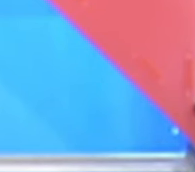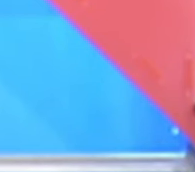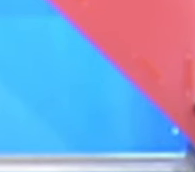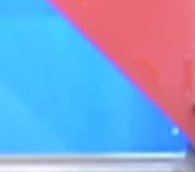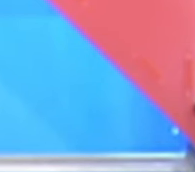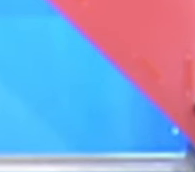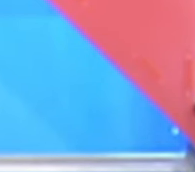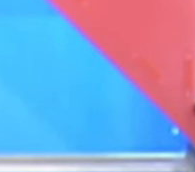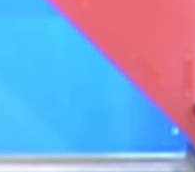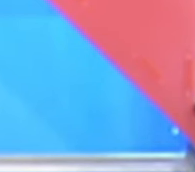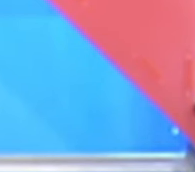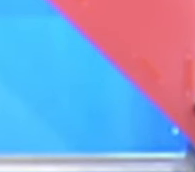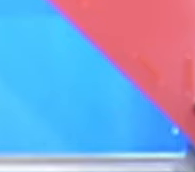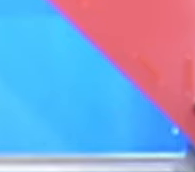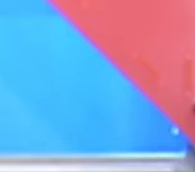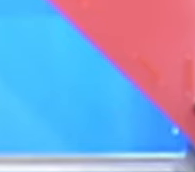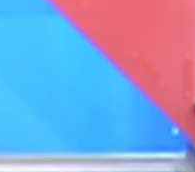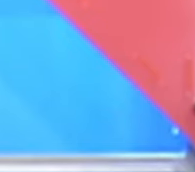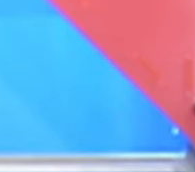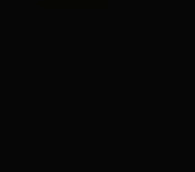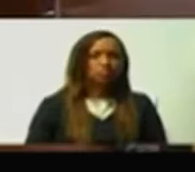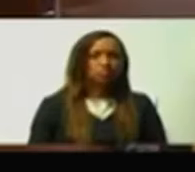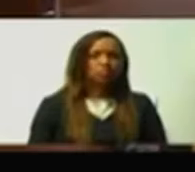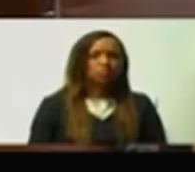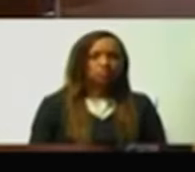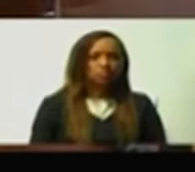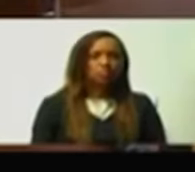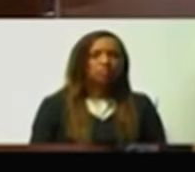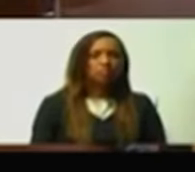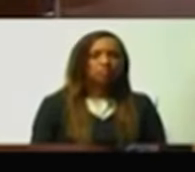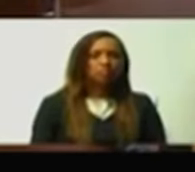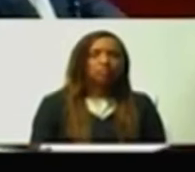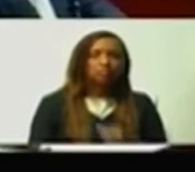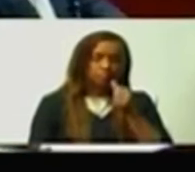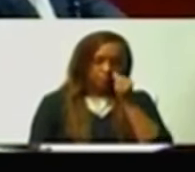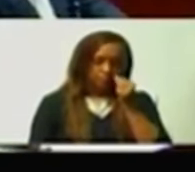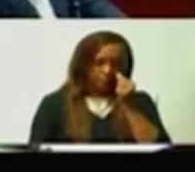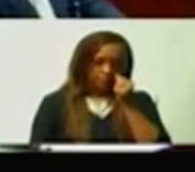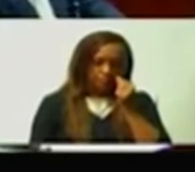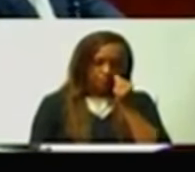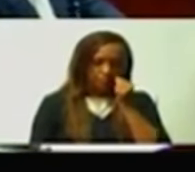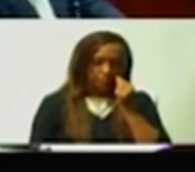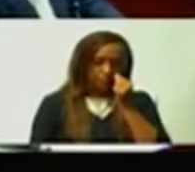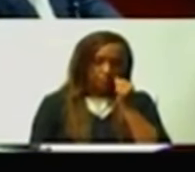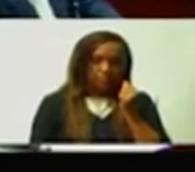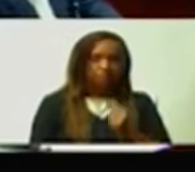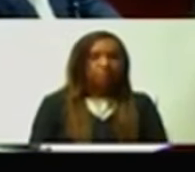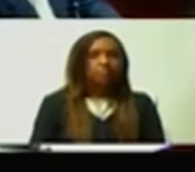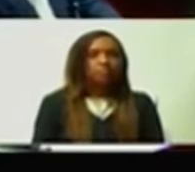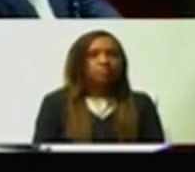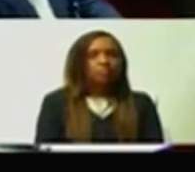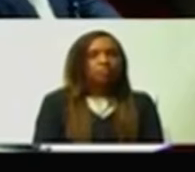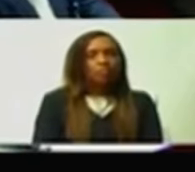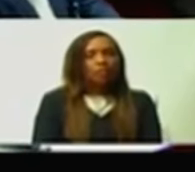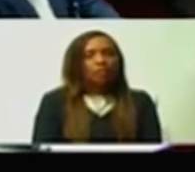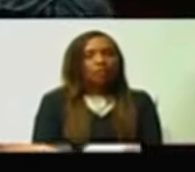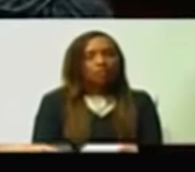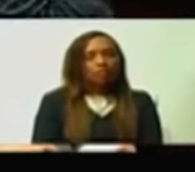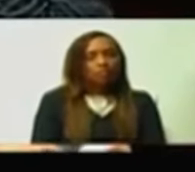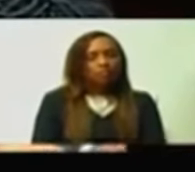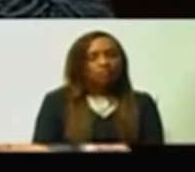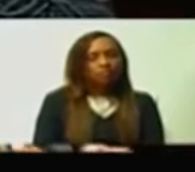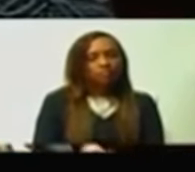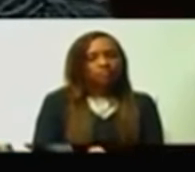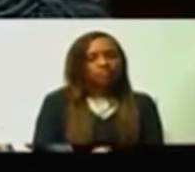una vez, señor director. Vamos a ver lo que decía. Este es un proyecto de ley, desde mi punto de vista,